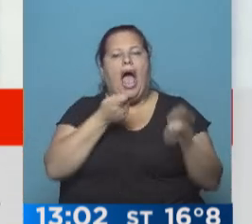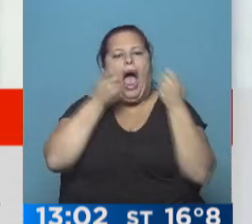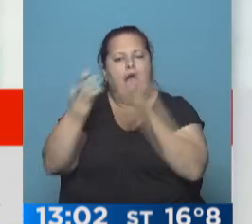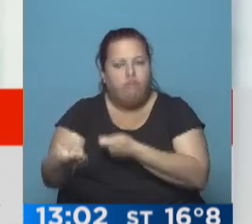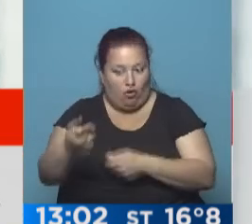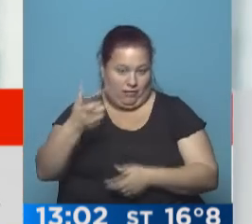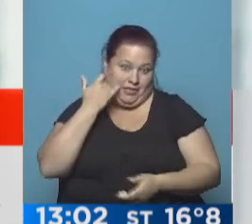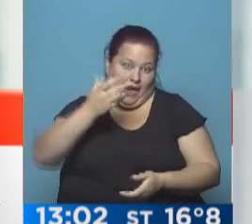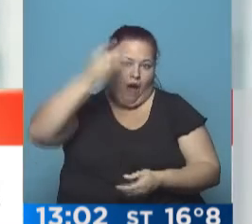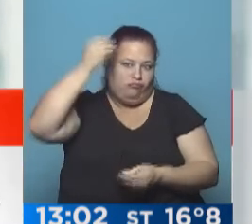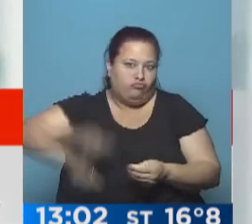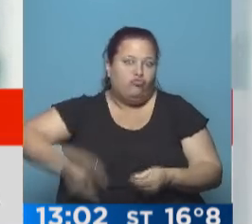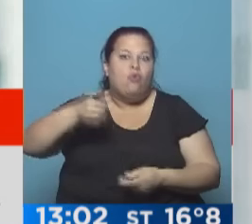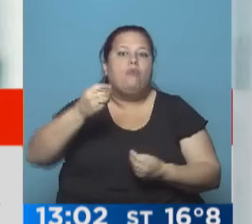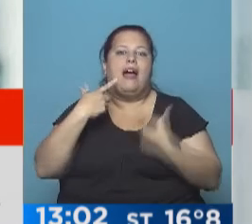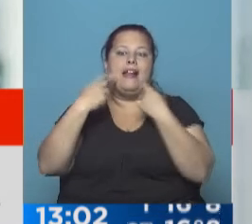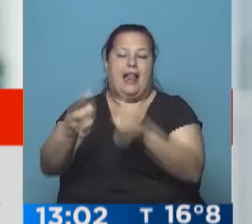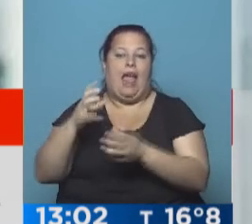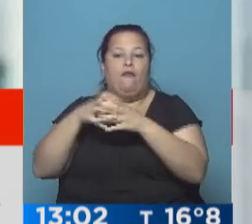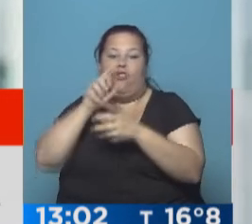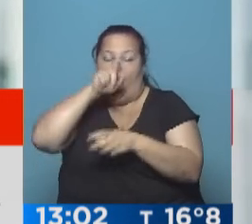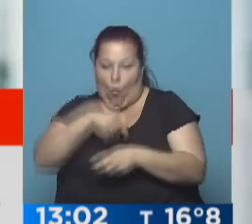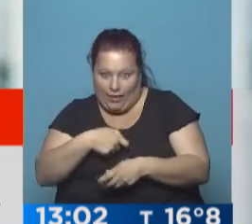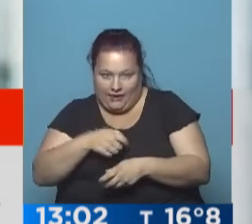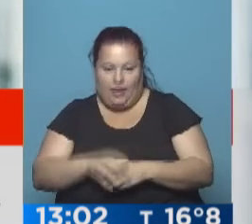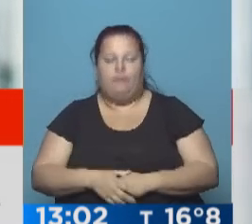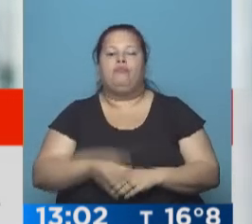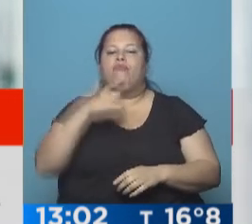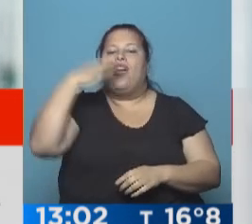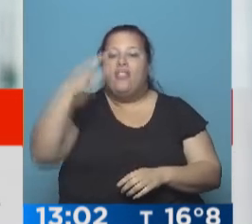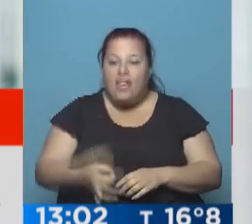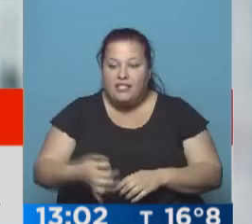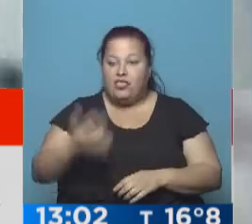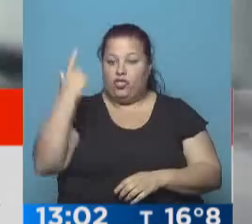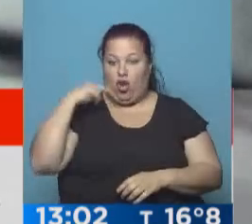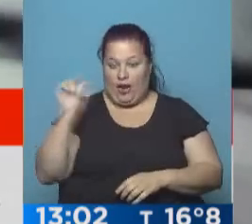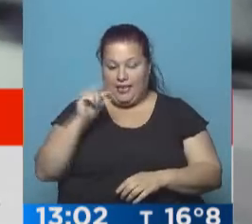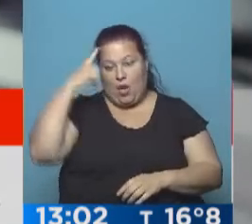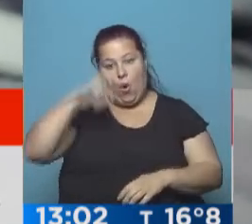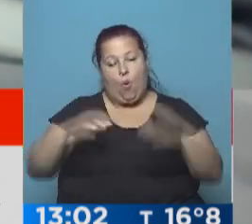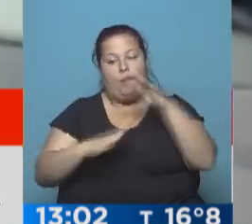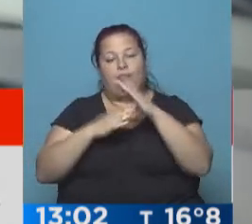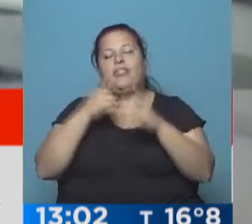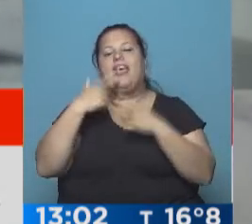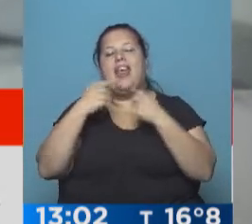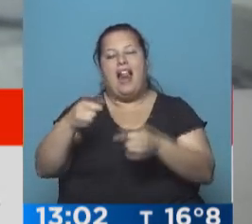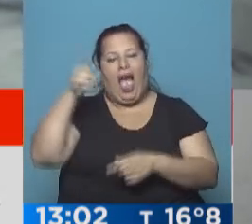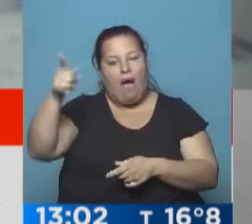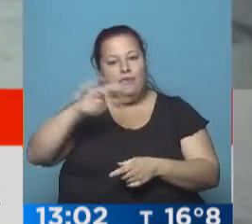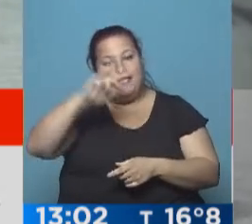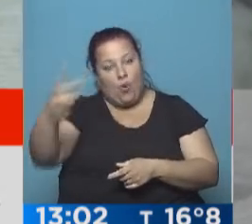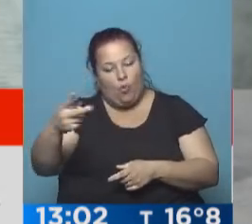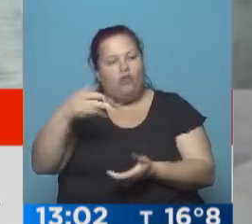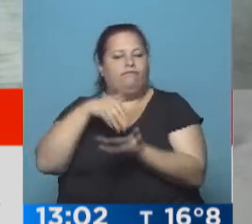y lo ha hecho ya en varias oportunidades, el reclamo de los fondos Jubitres. Y decisión que acaba de tomar la Corte de Apelaciones del Segundo Circuito,